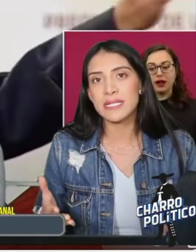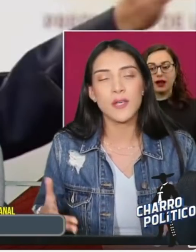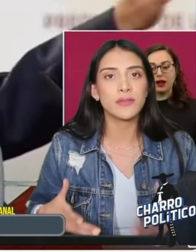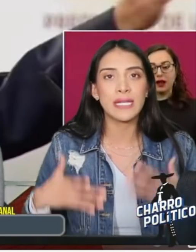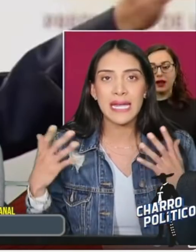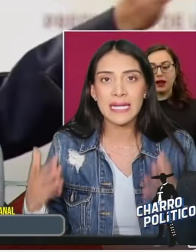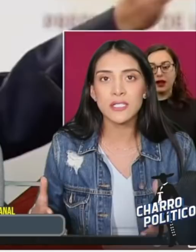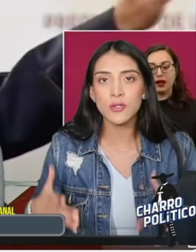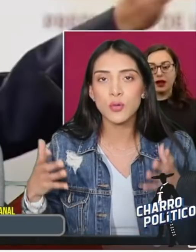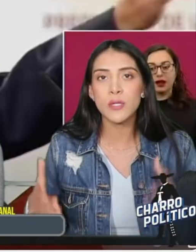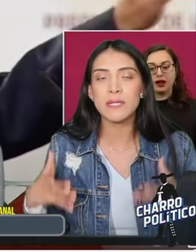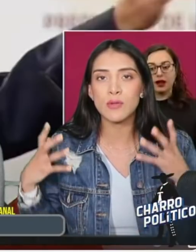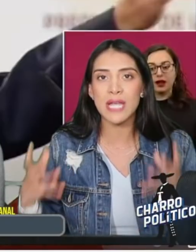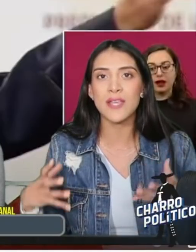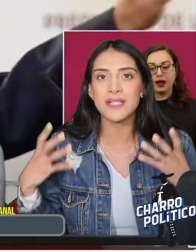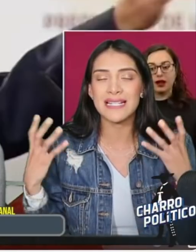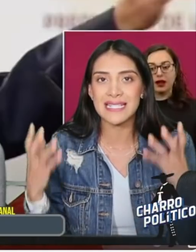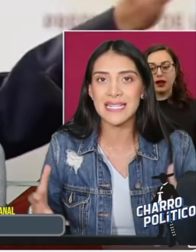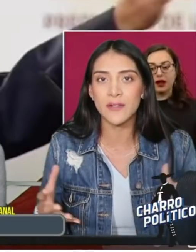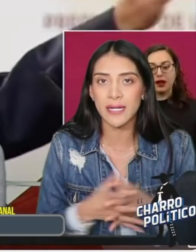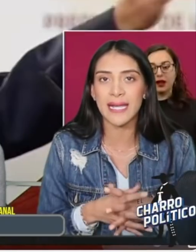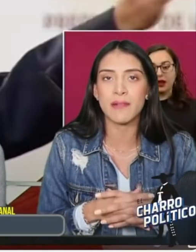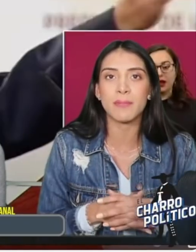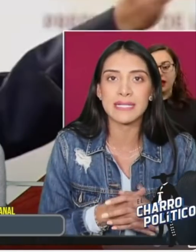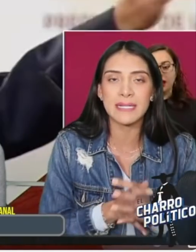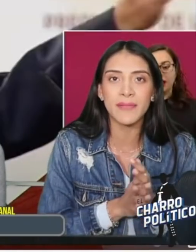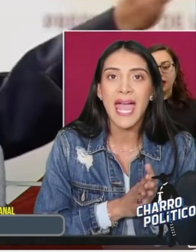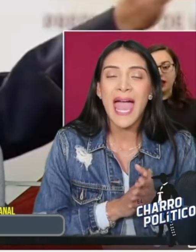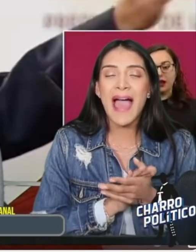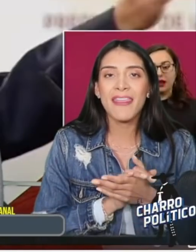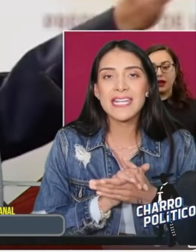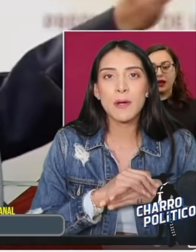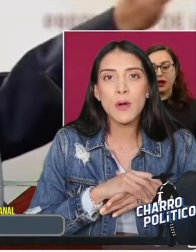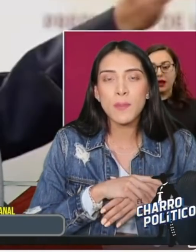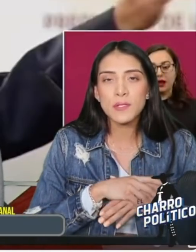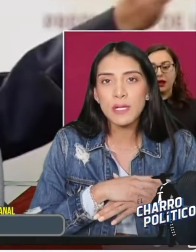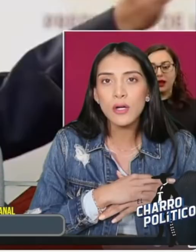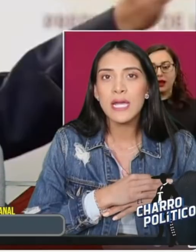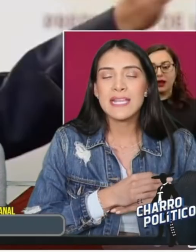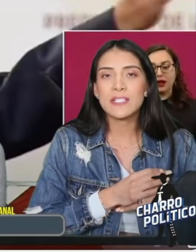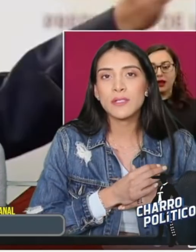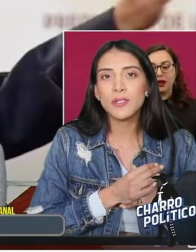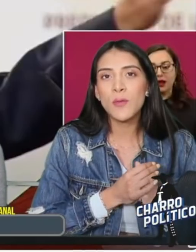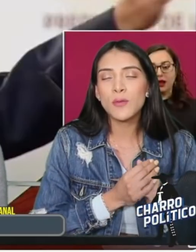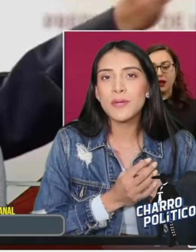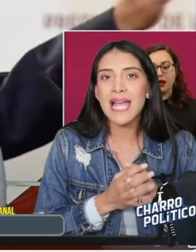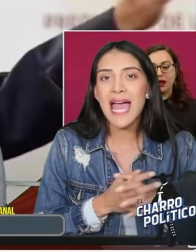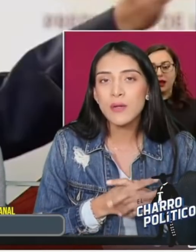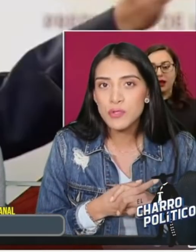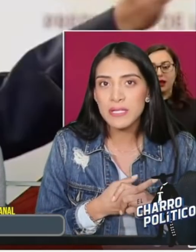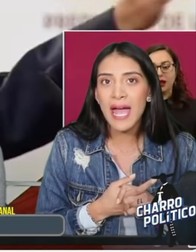esperen chayote en estos últimos años del sexenio que quedan del presidente Andrés Manuel López Obrador. Y sobre todo, bueno,